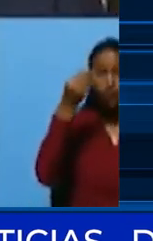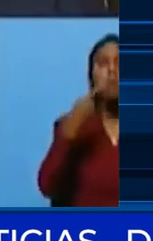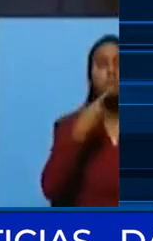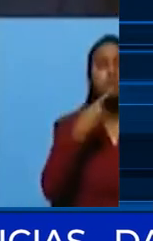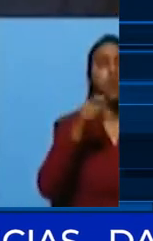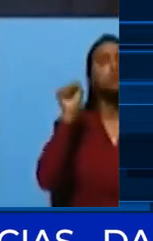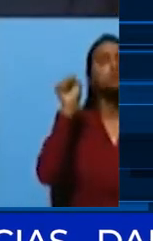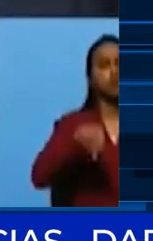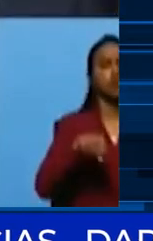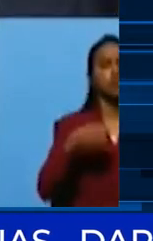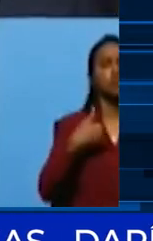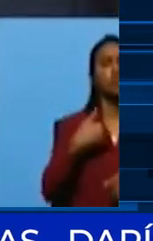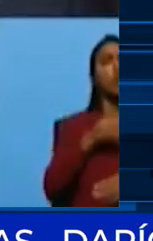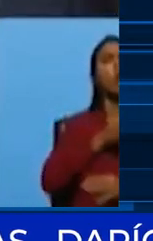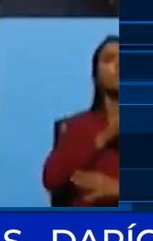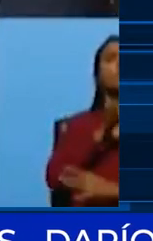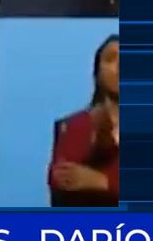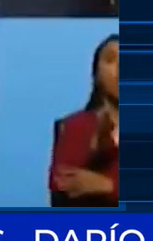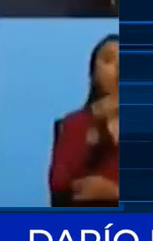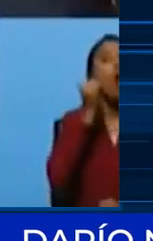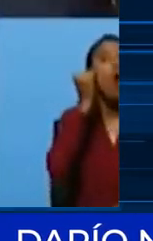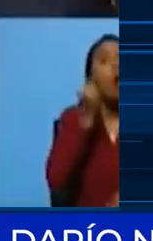comunicado de prensa publicado en la página web de Scott